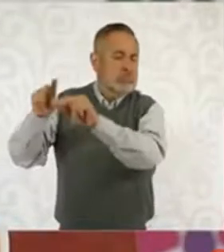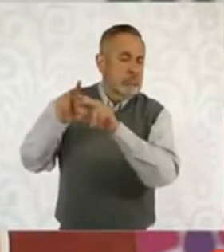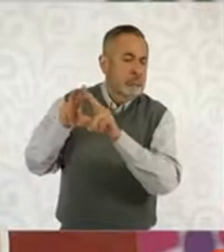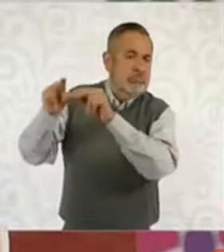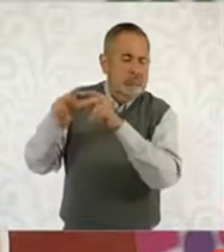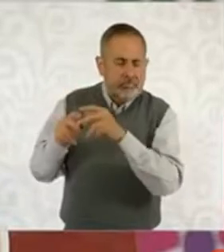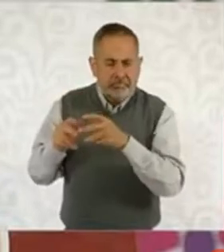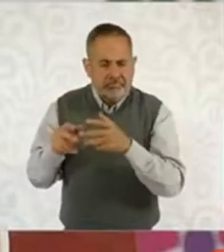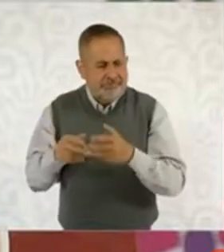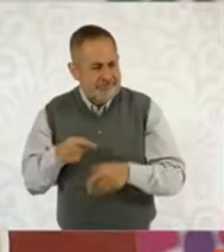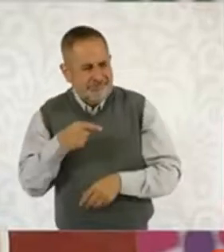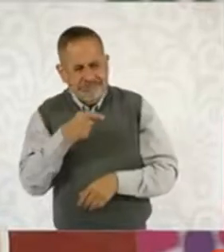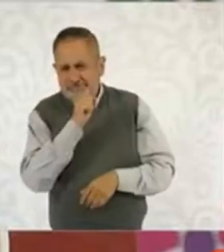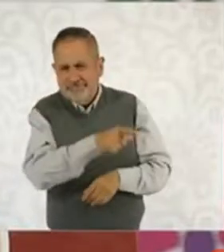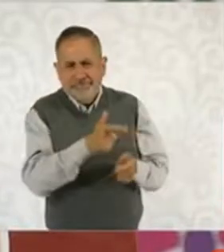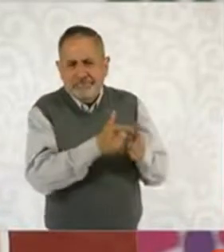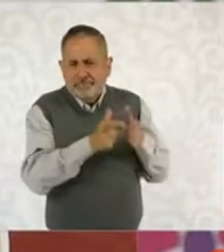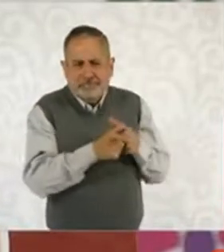se presente.